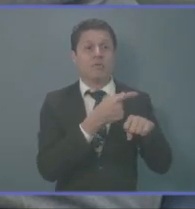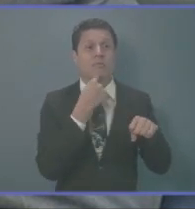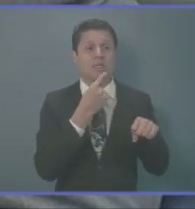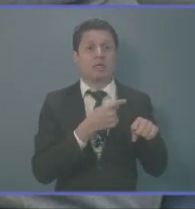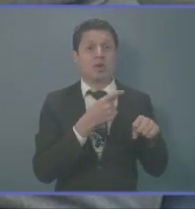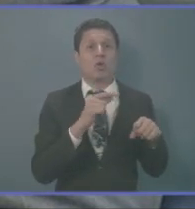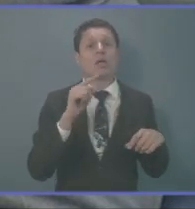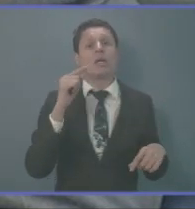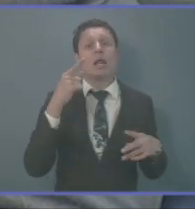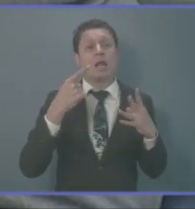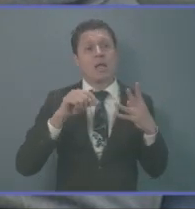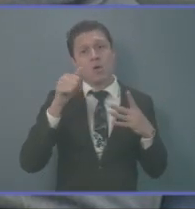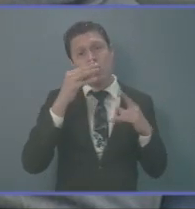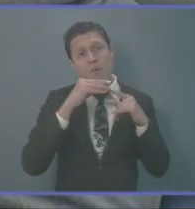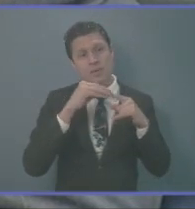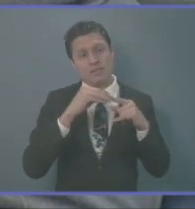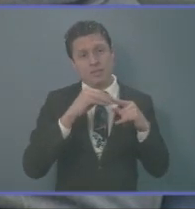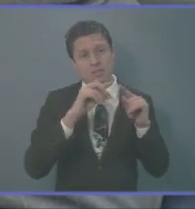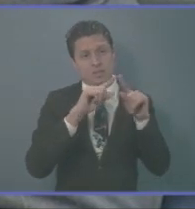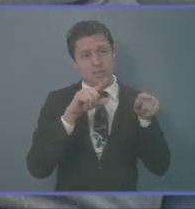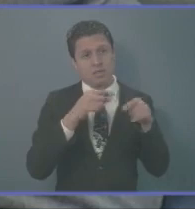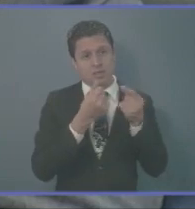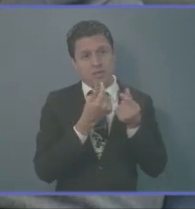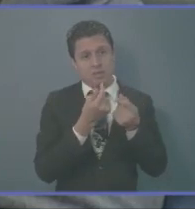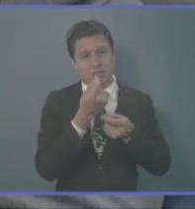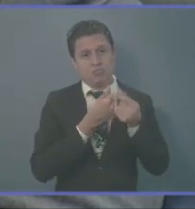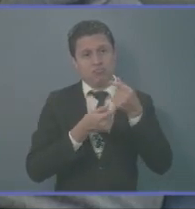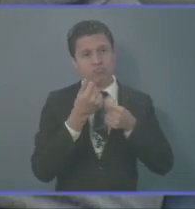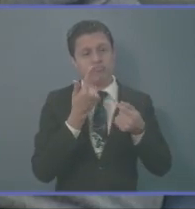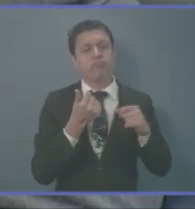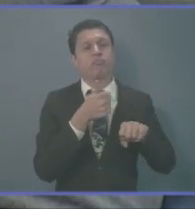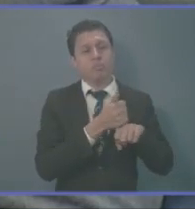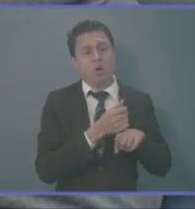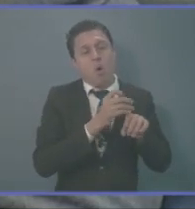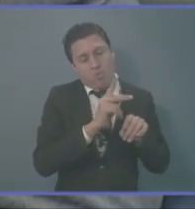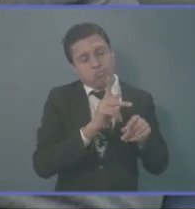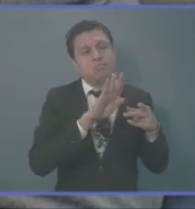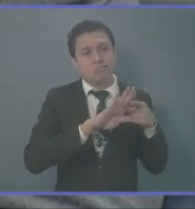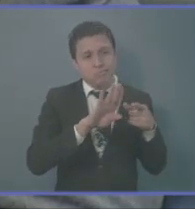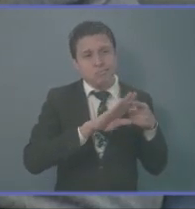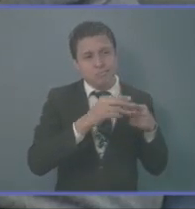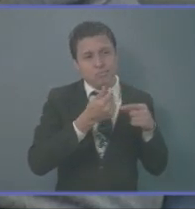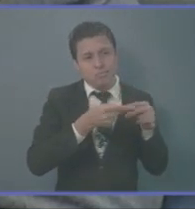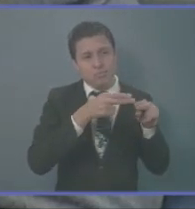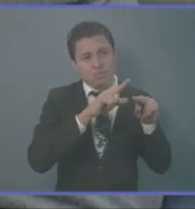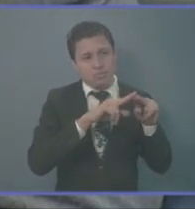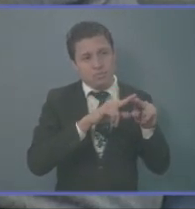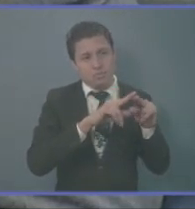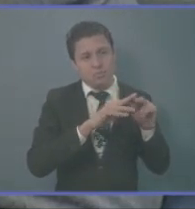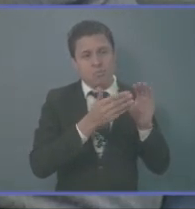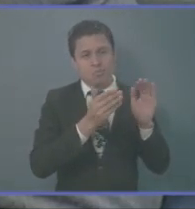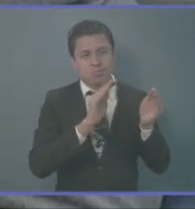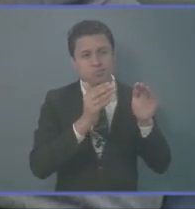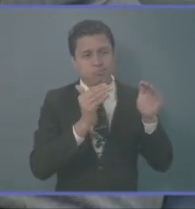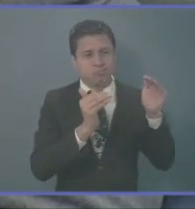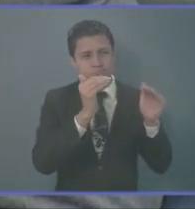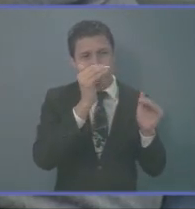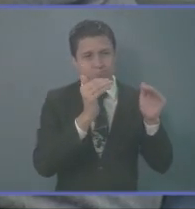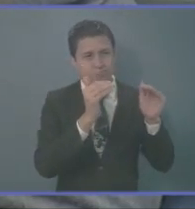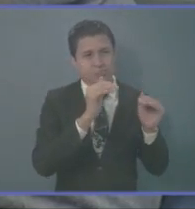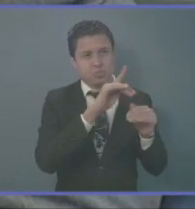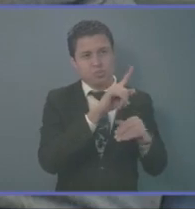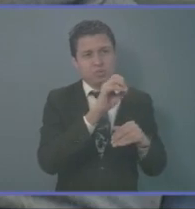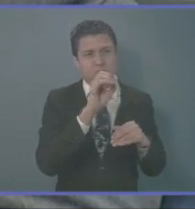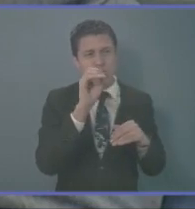interés de los derechos especiales de giro, DEG, determinada por el mercado más un margen, actualmente 100